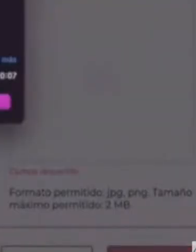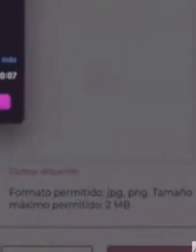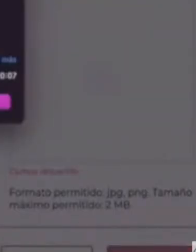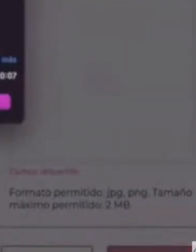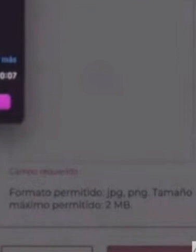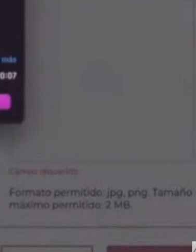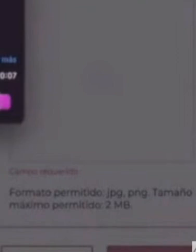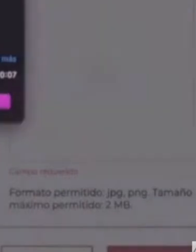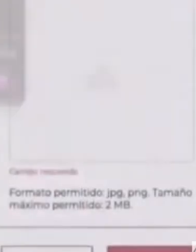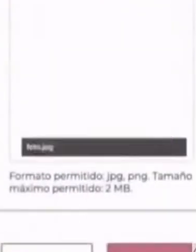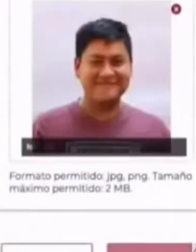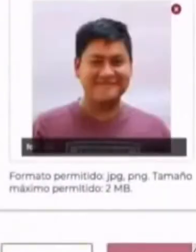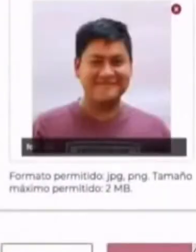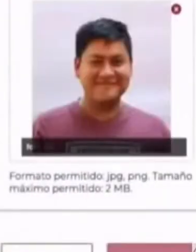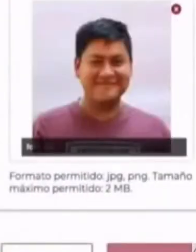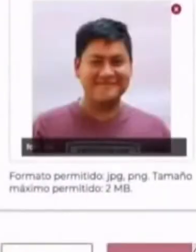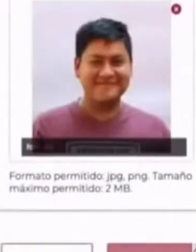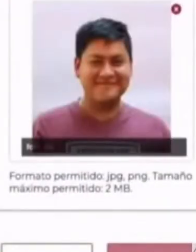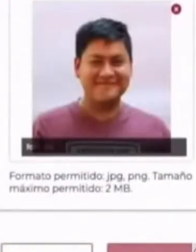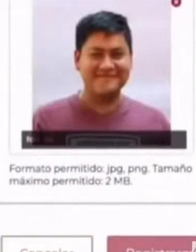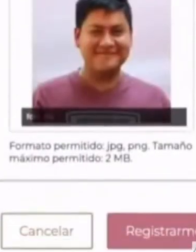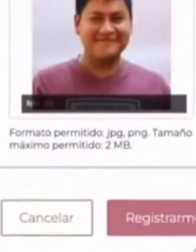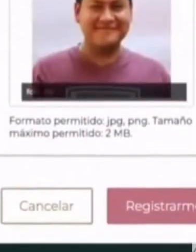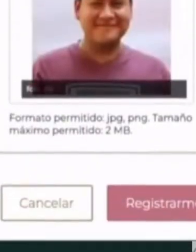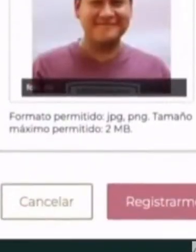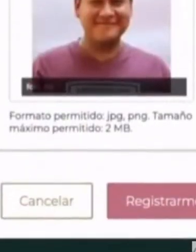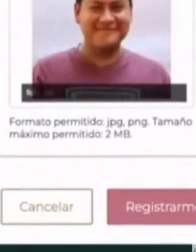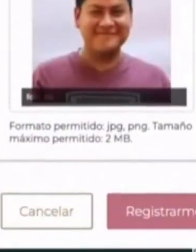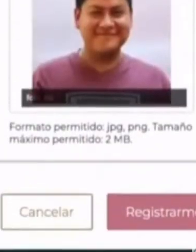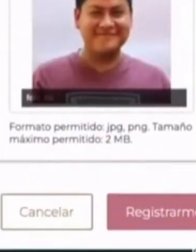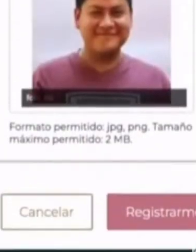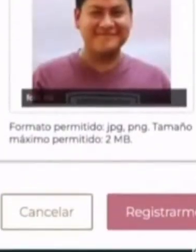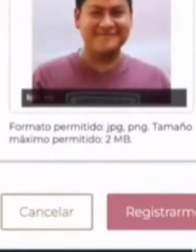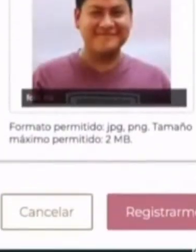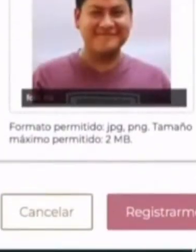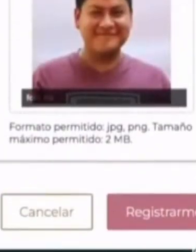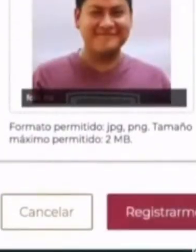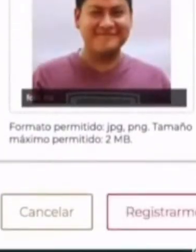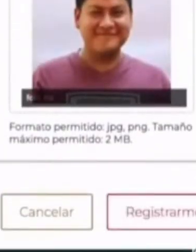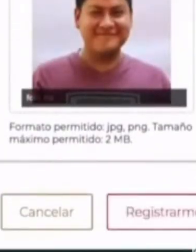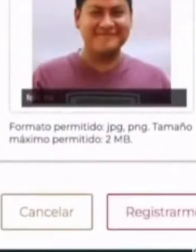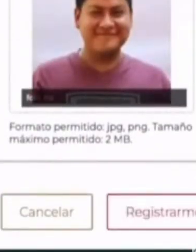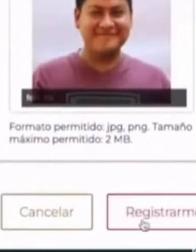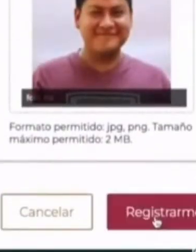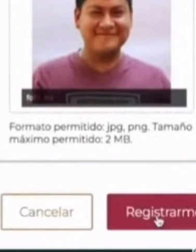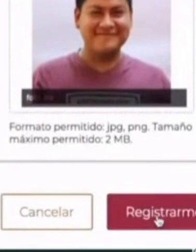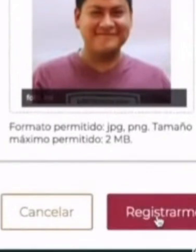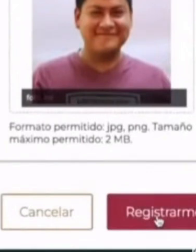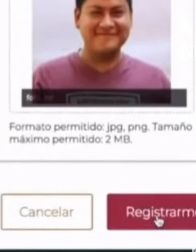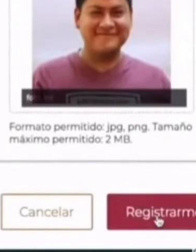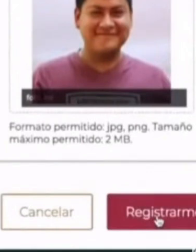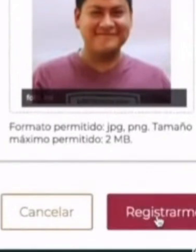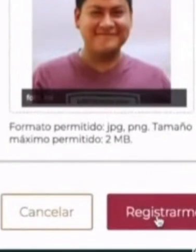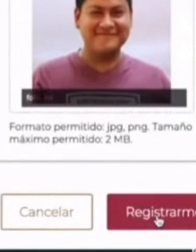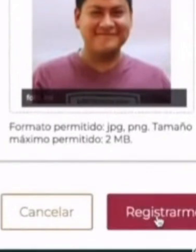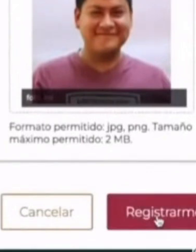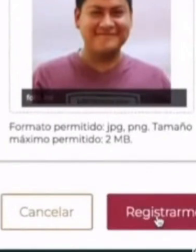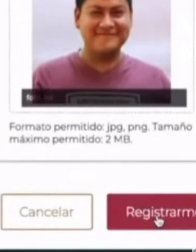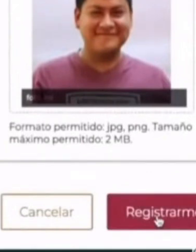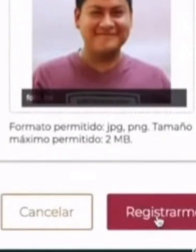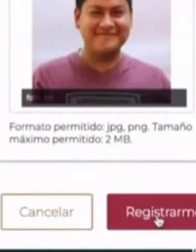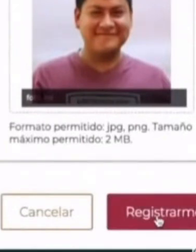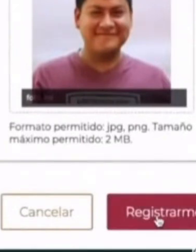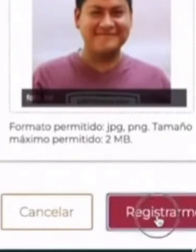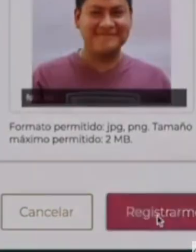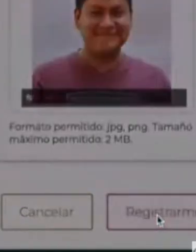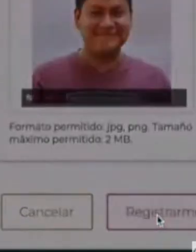mínimos de contacto, ya sea un teléfono o un correo electrónico, uno u otro, si se pueden los dos, pues es lo ideal para poder entrar